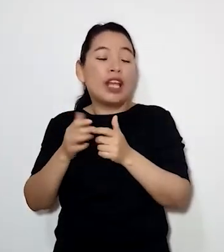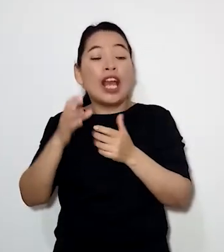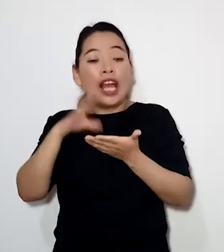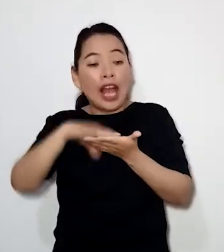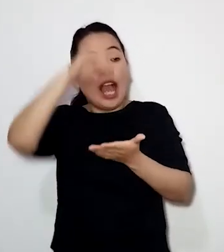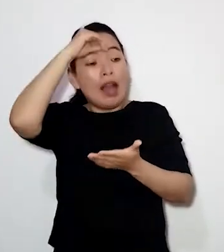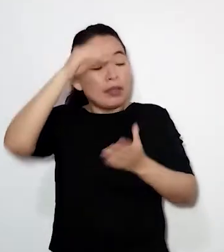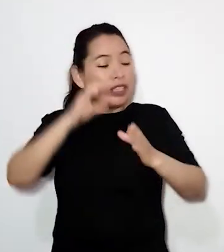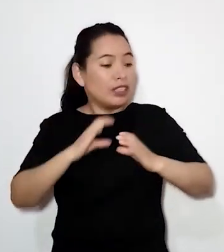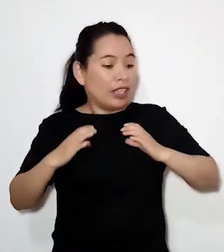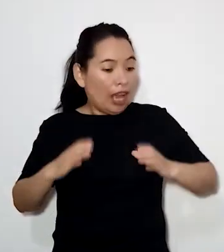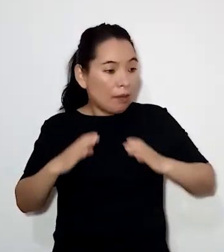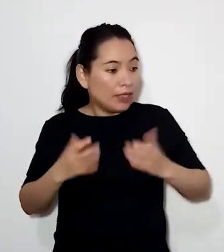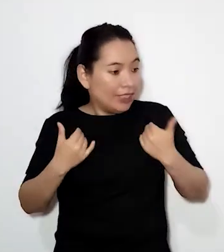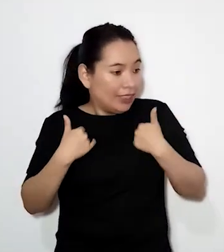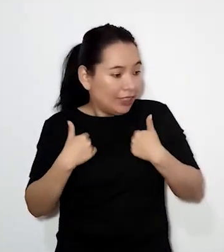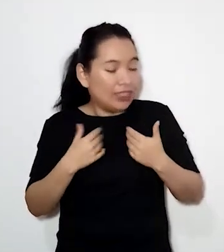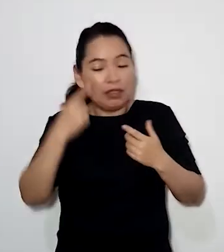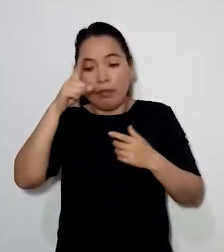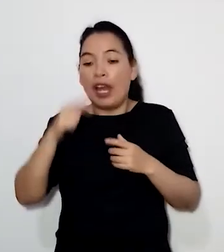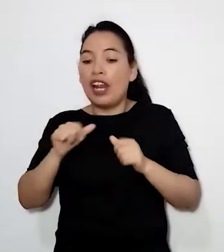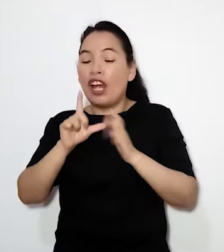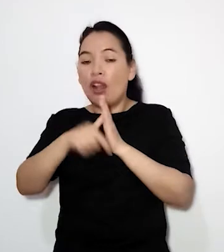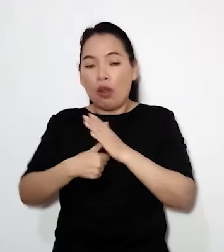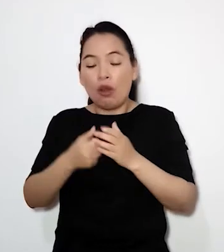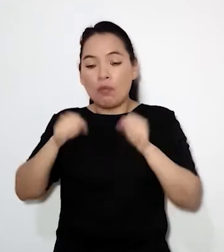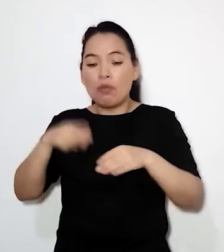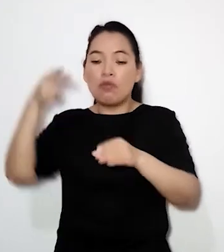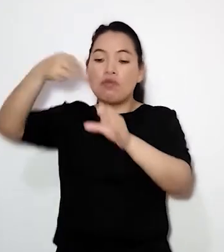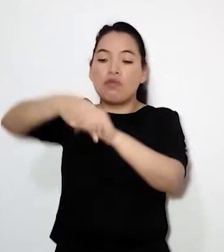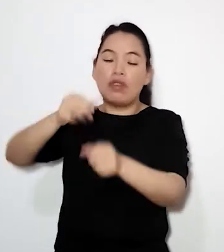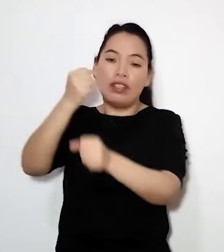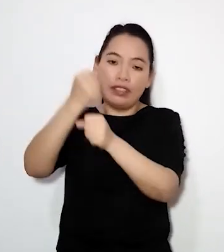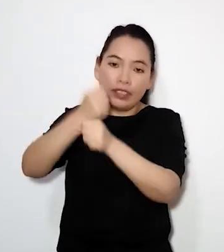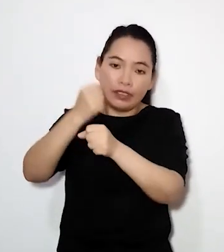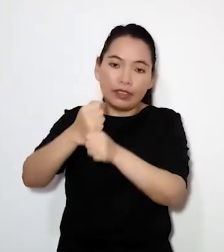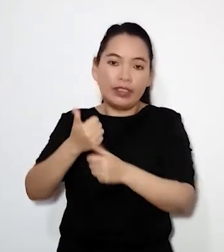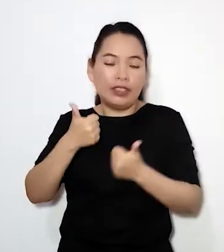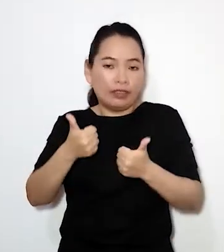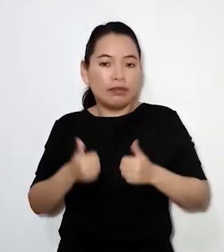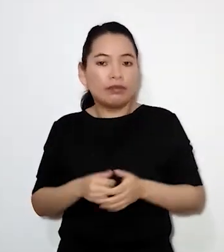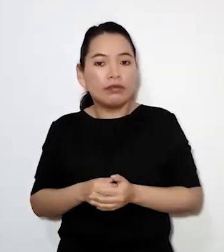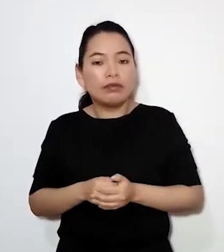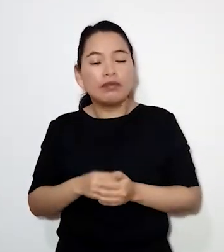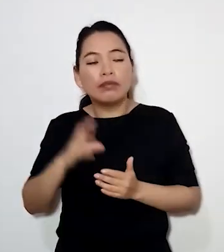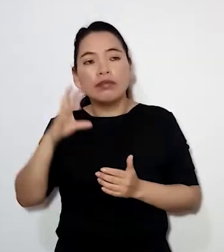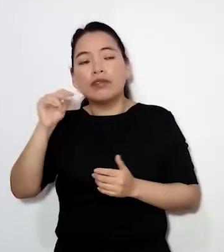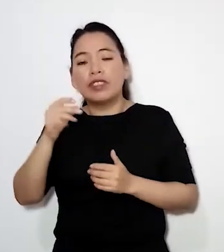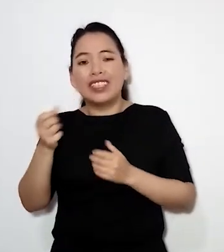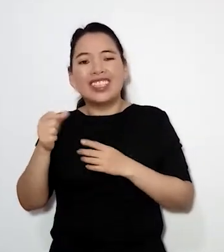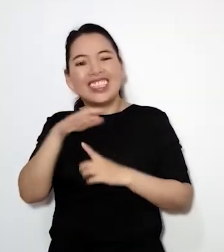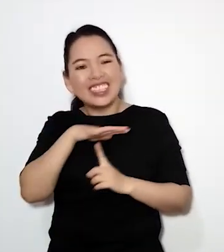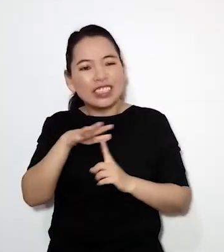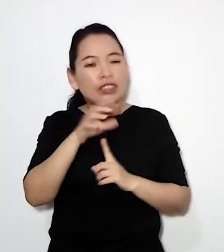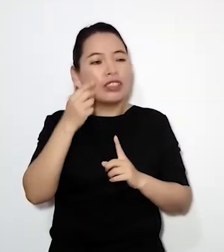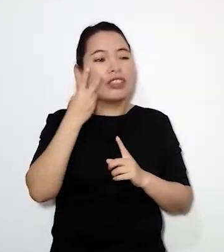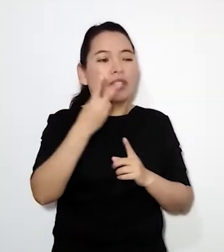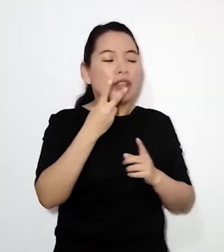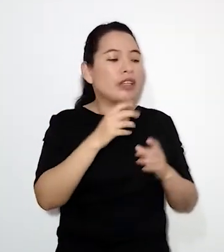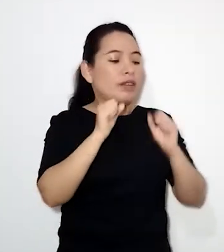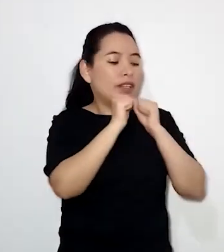ser quienes quieren ser. Y mi sensación es que la sociedad civil tiene que fortalecer el trabajo